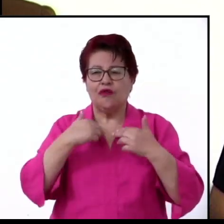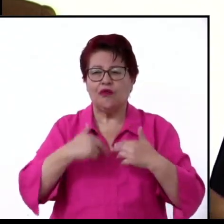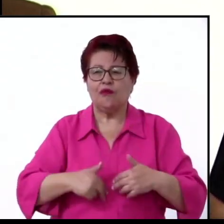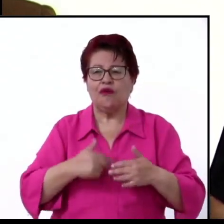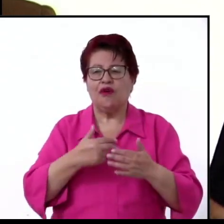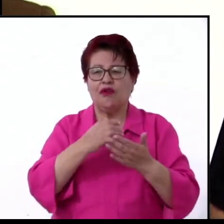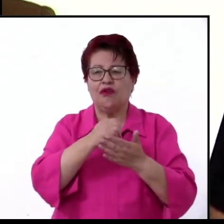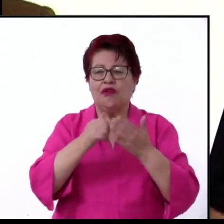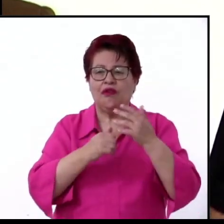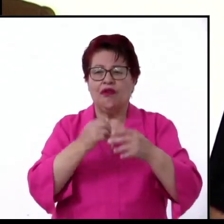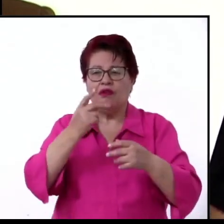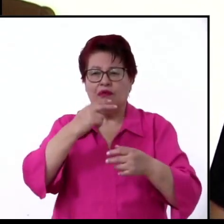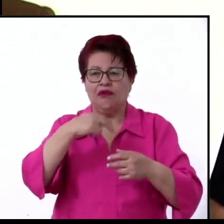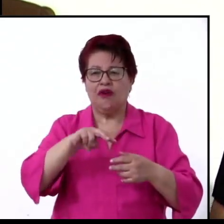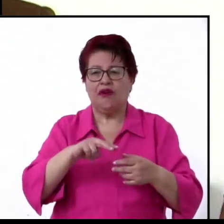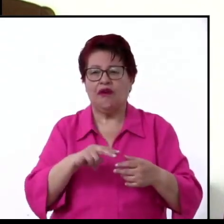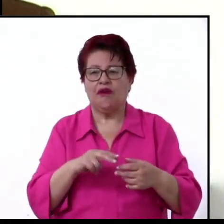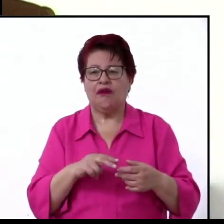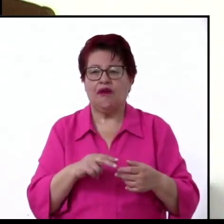México,